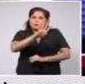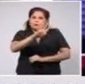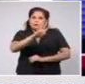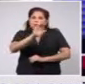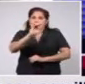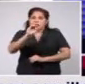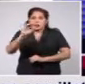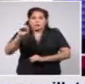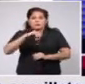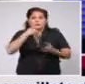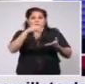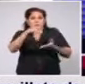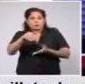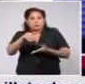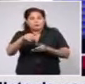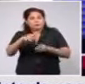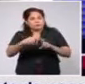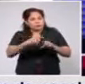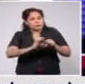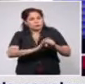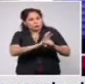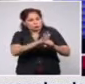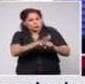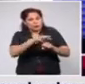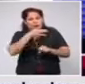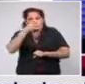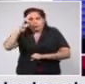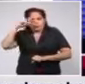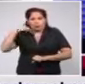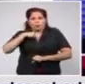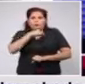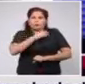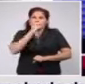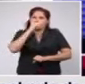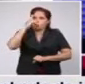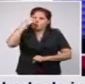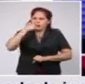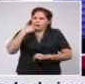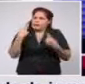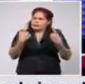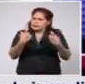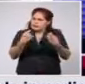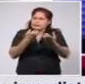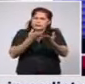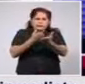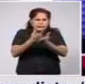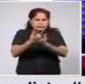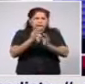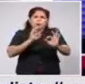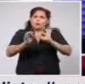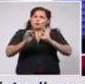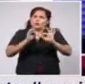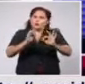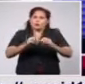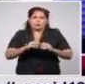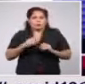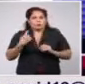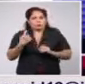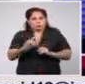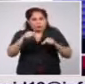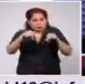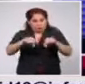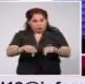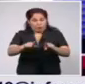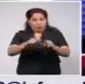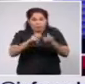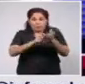decesos por COVID-19, lo ha dicho el doctor, todavía es necesario continuar con la protección indicada. En esta jornada, las